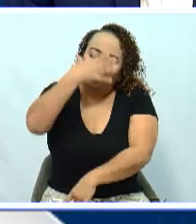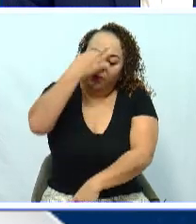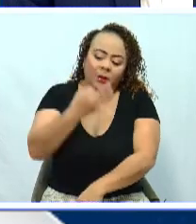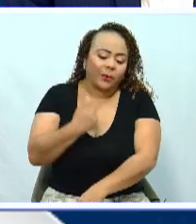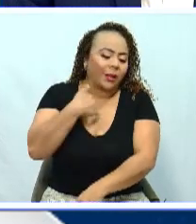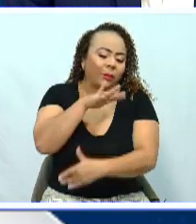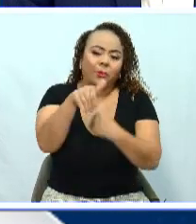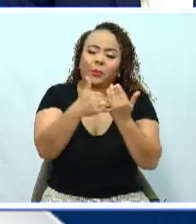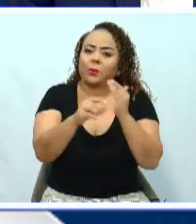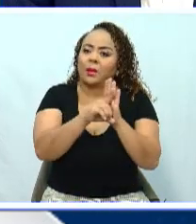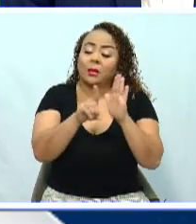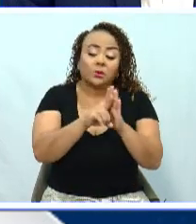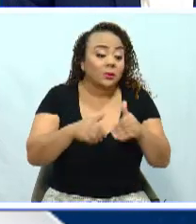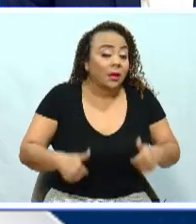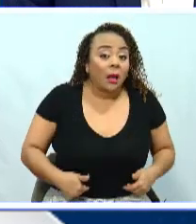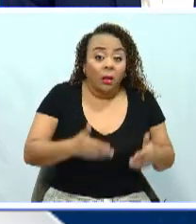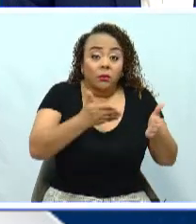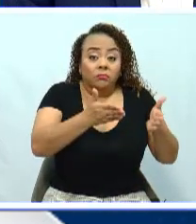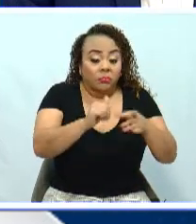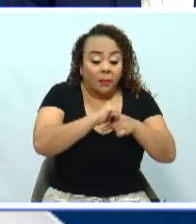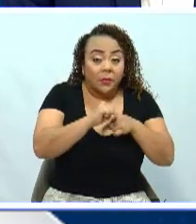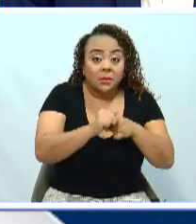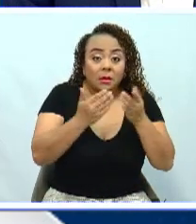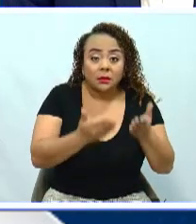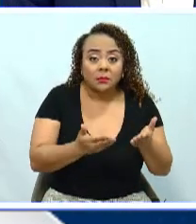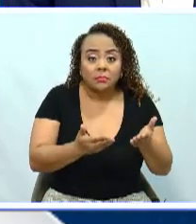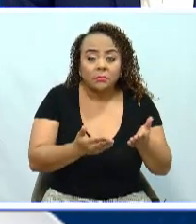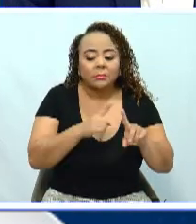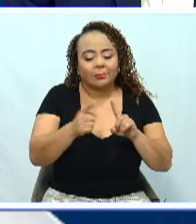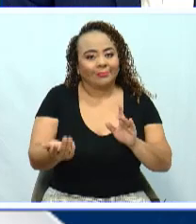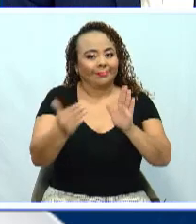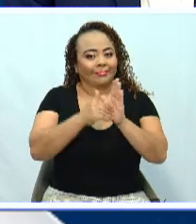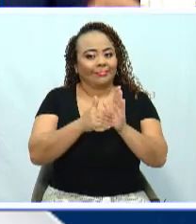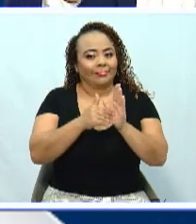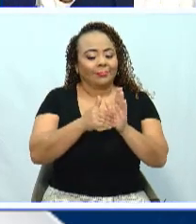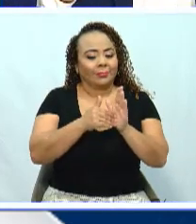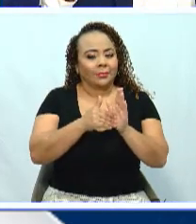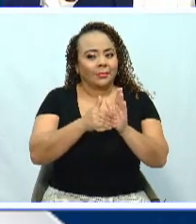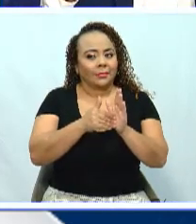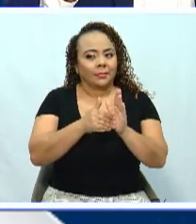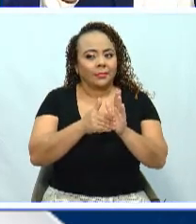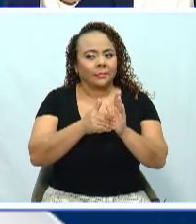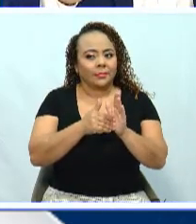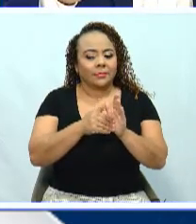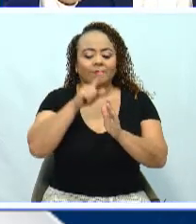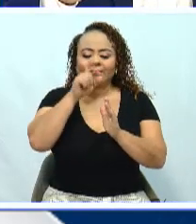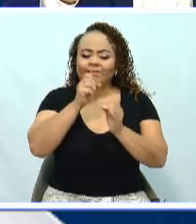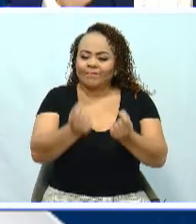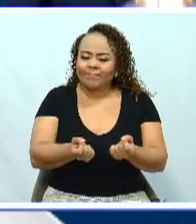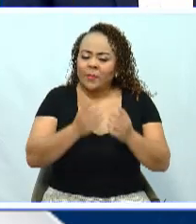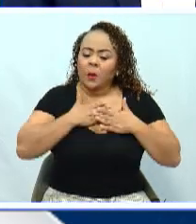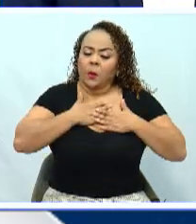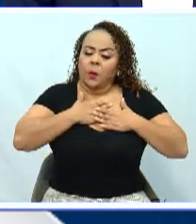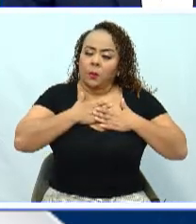tiene todo el derecho a entrenador a capacitarse pero repito hay que desinflar un poco el pecho